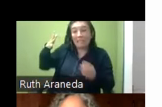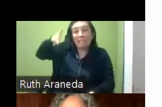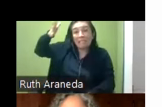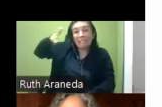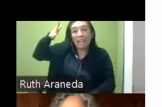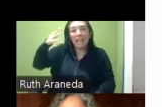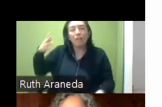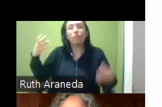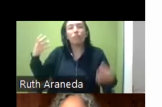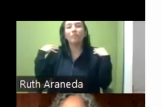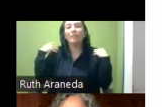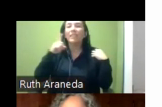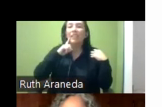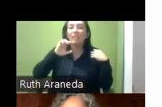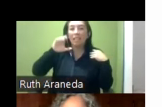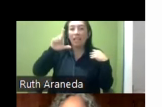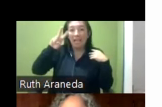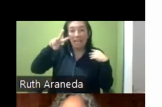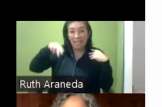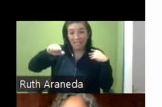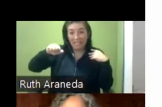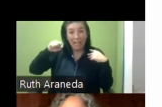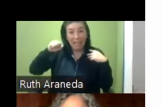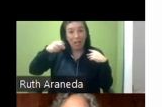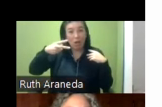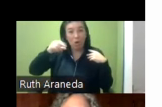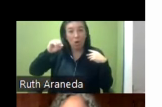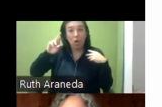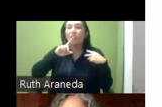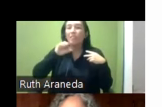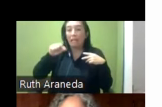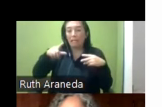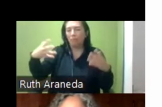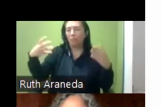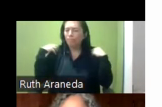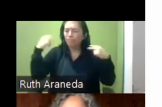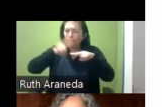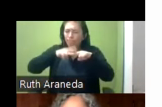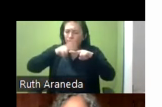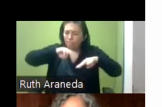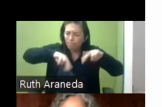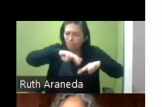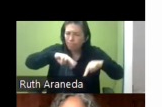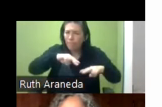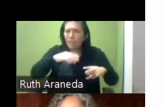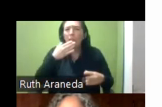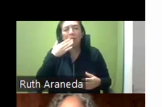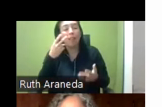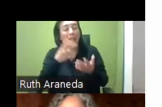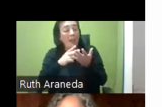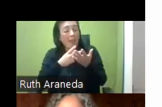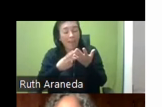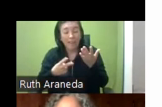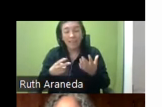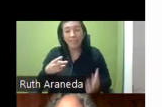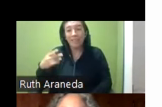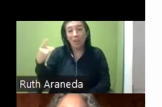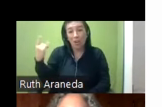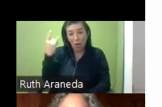por Elena Horta Tricayotis. Ella es arqueóloga, historiadora del arte de la Universidad de